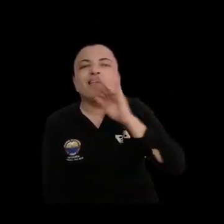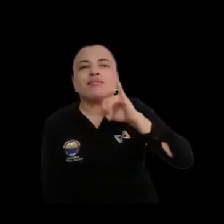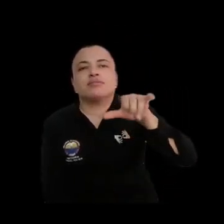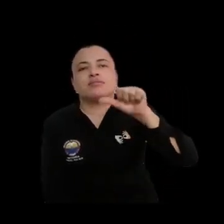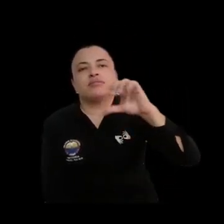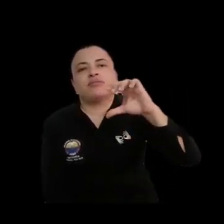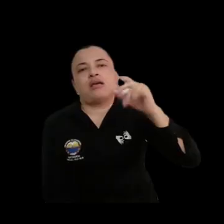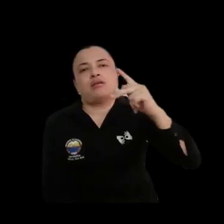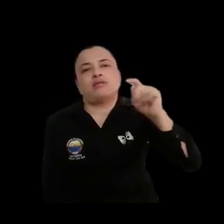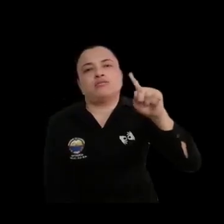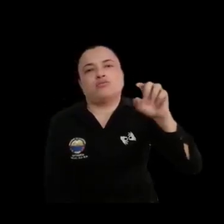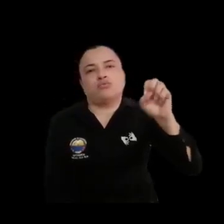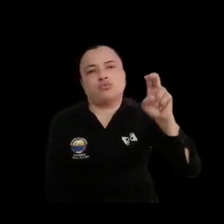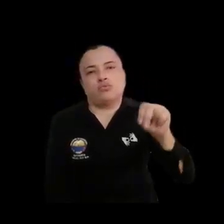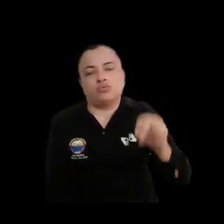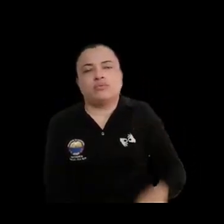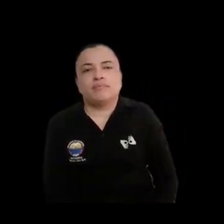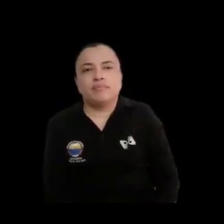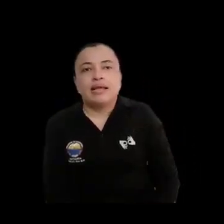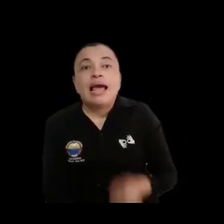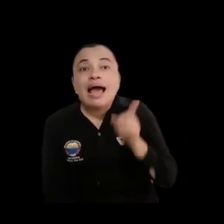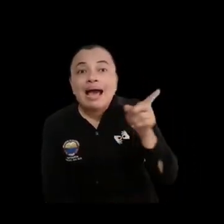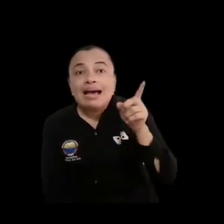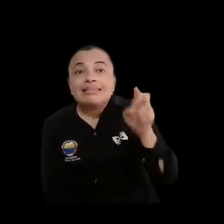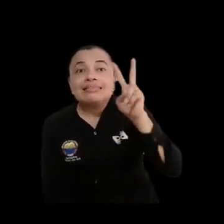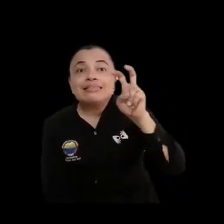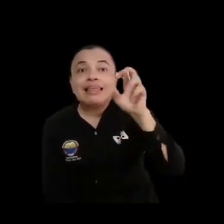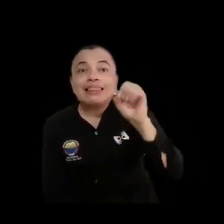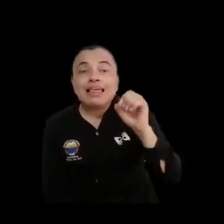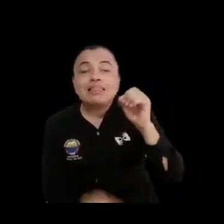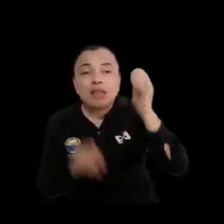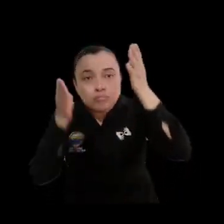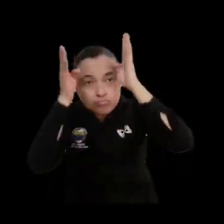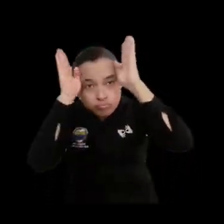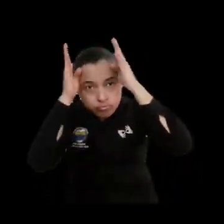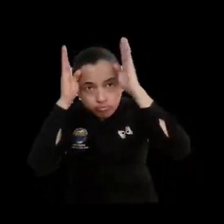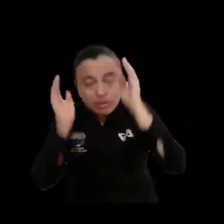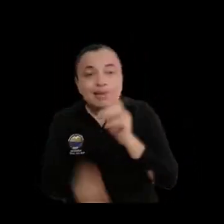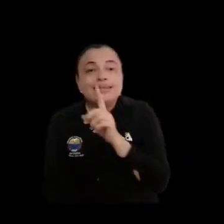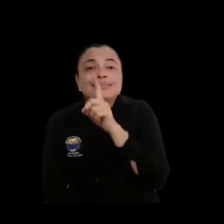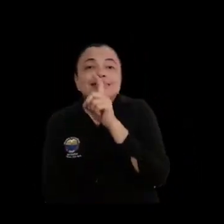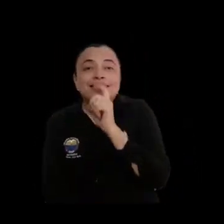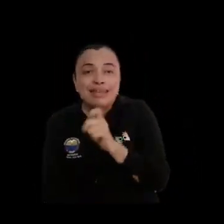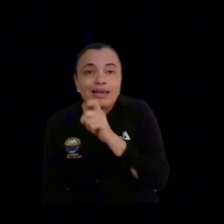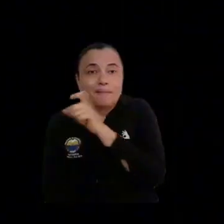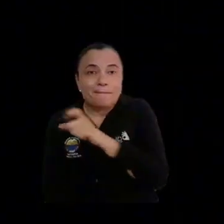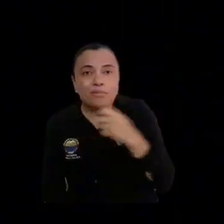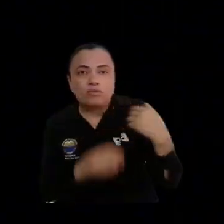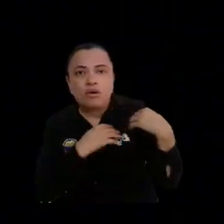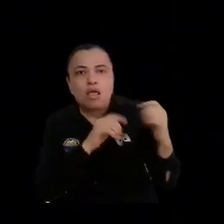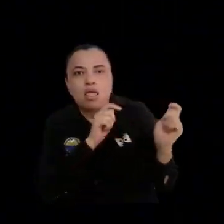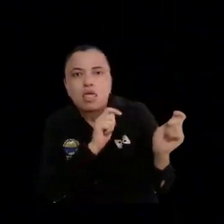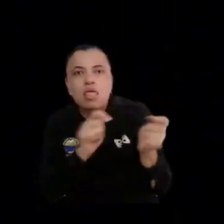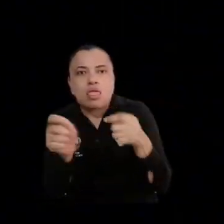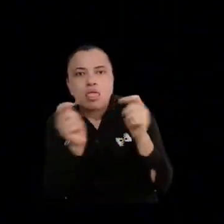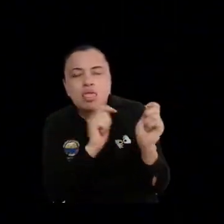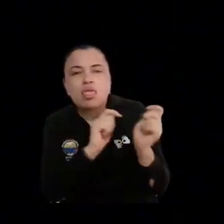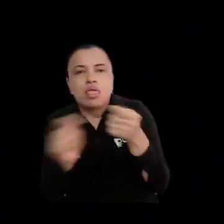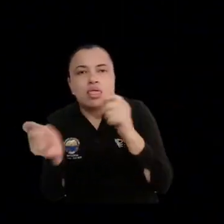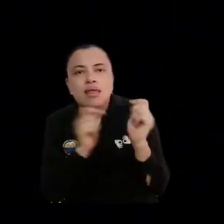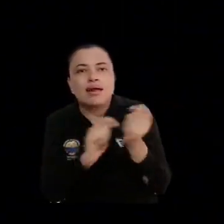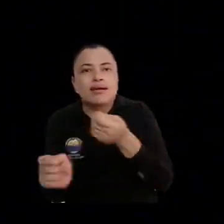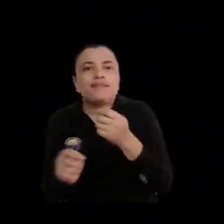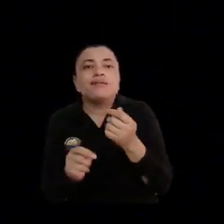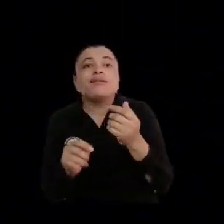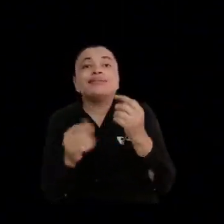tenía 70 mulas. Habíamos 6 arrieros para sacar lo que era el café del monte nada más. Y en ese tiempo habíamos